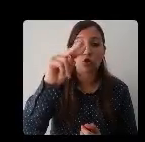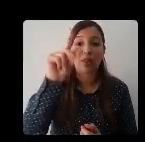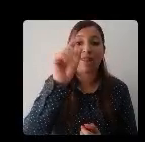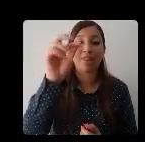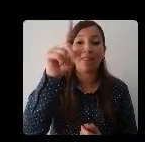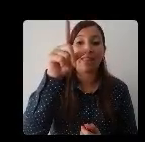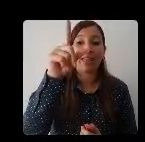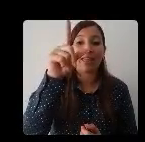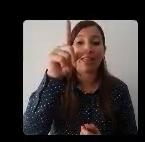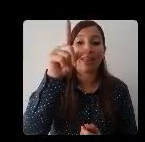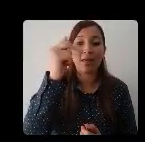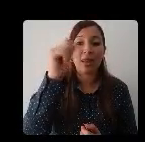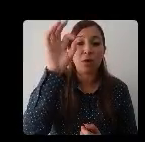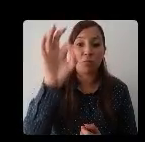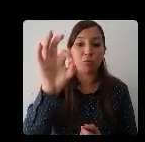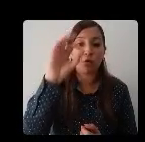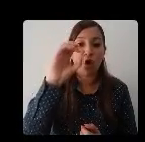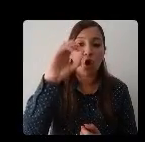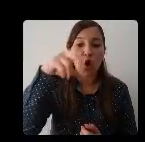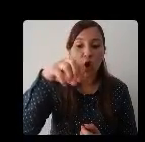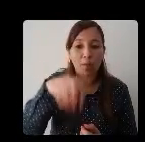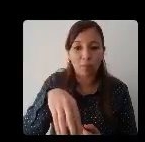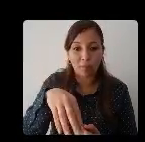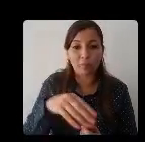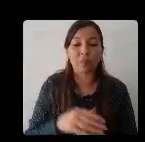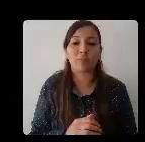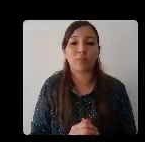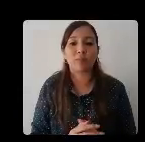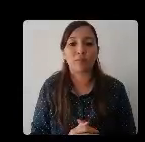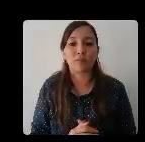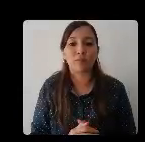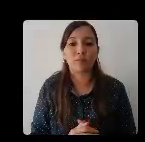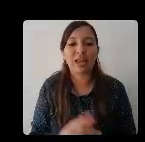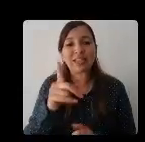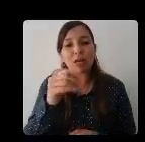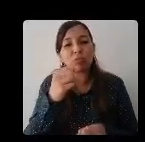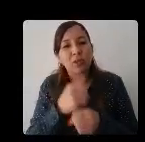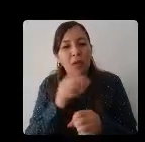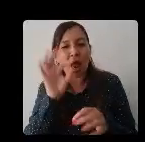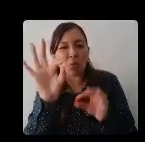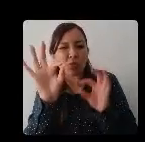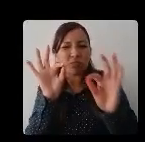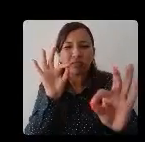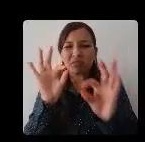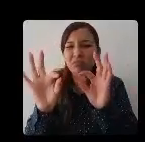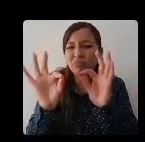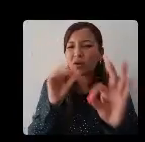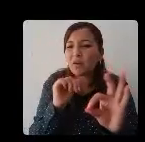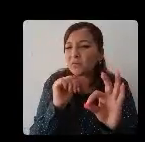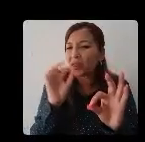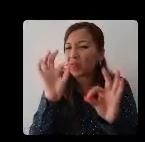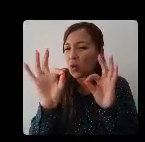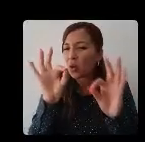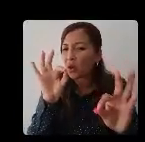con estas herramientas, ¿no? Que para nosotros es un poco difícil, pero tenemos que adecuarnos porque la modernidad, si